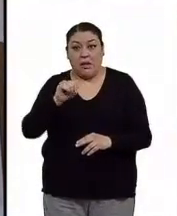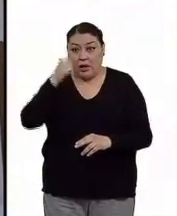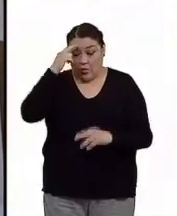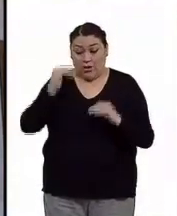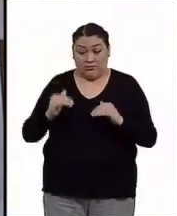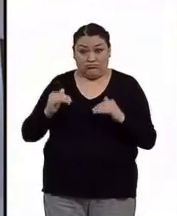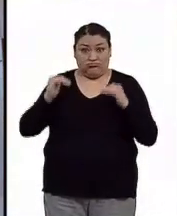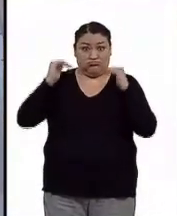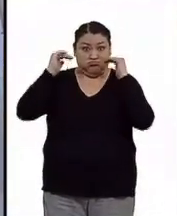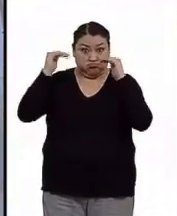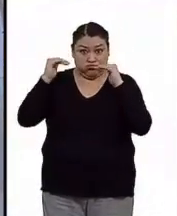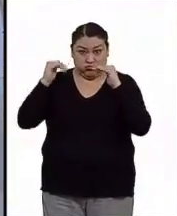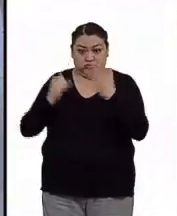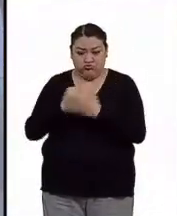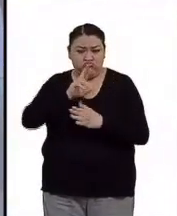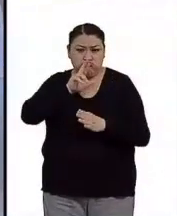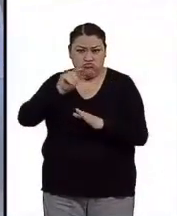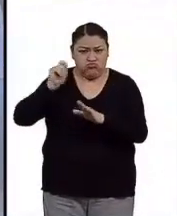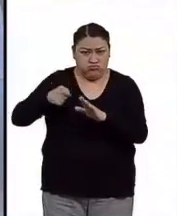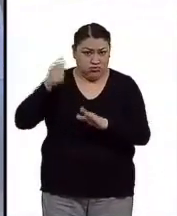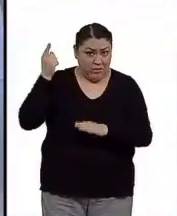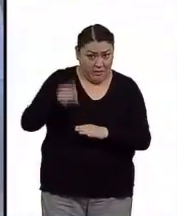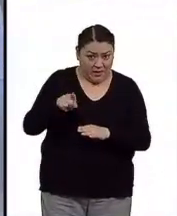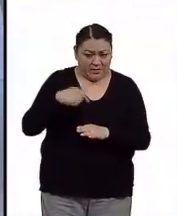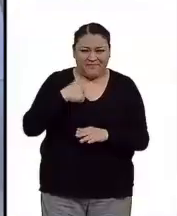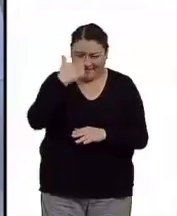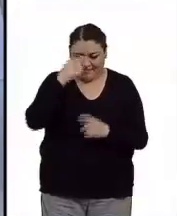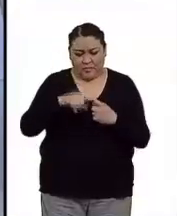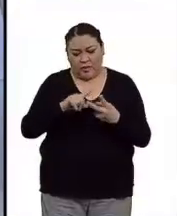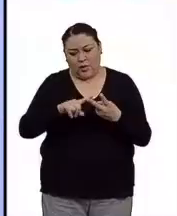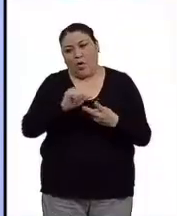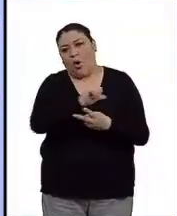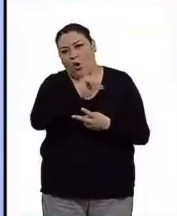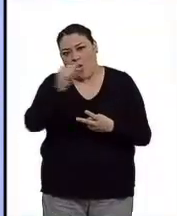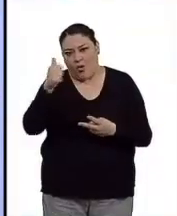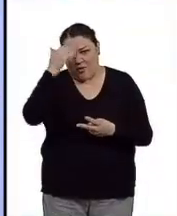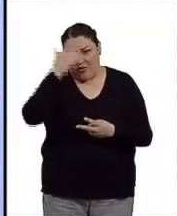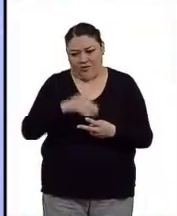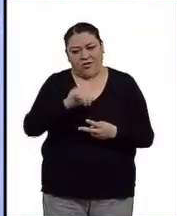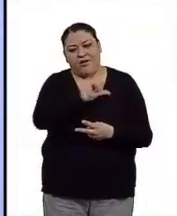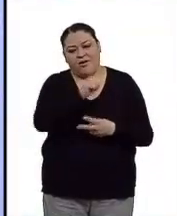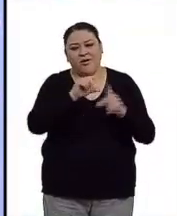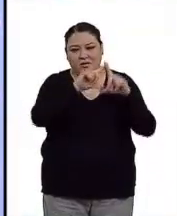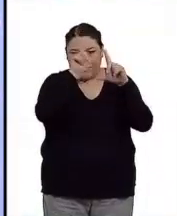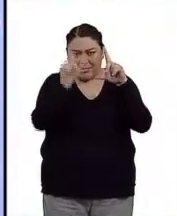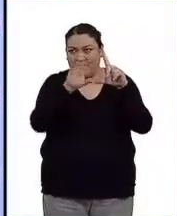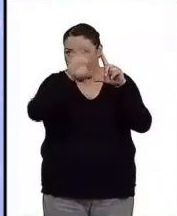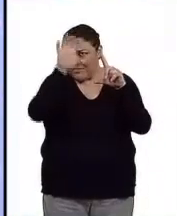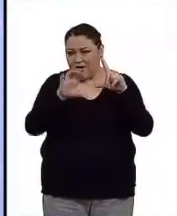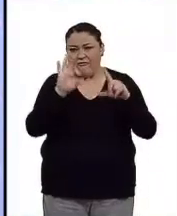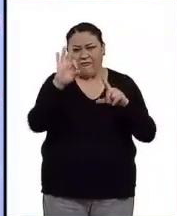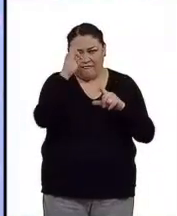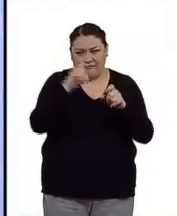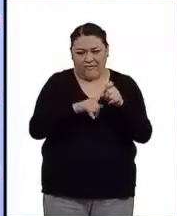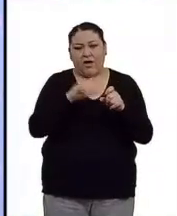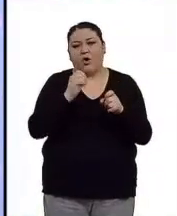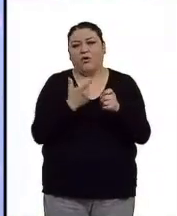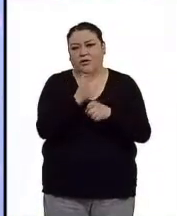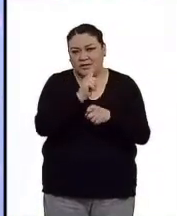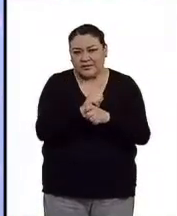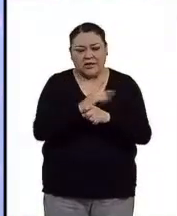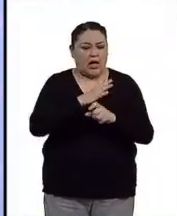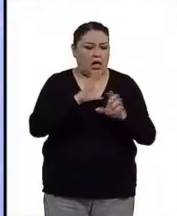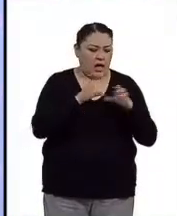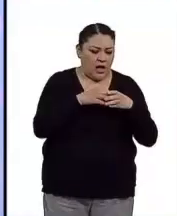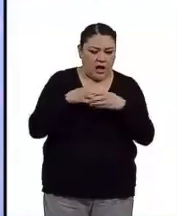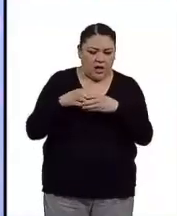para juzgar con perspectiva de género. Y muchas veces en las sedes de las juntas locales o federales de conciliación y arbitraje se cree que esto solamente